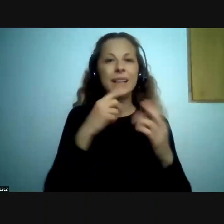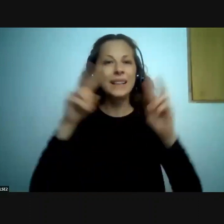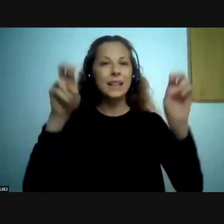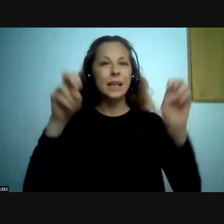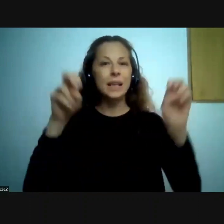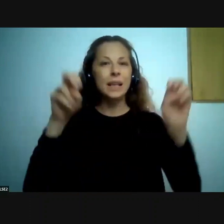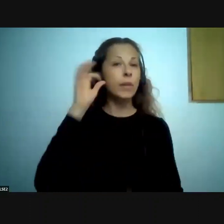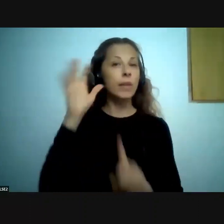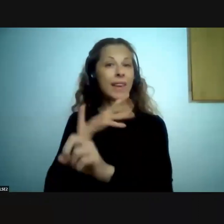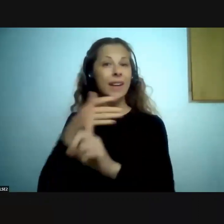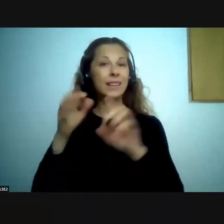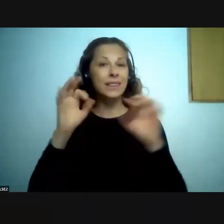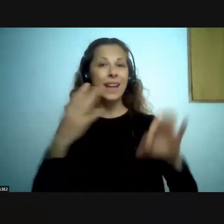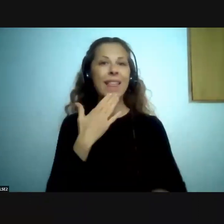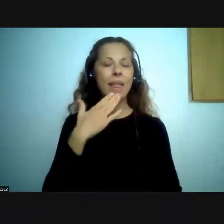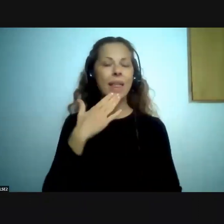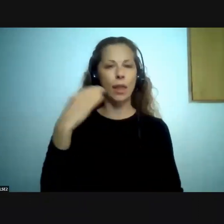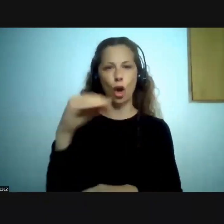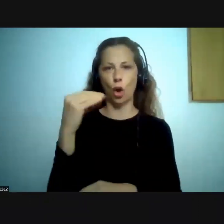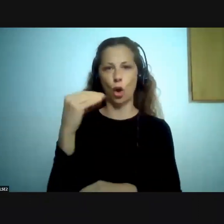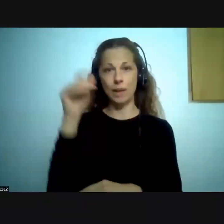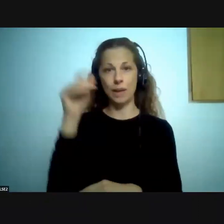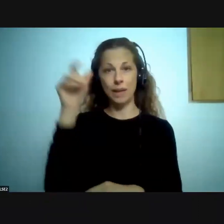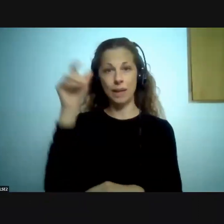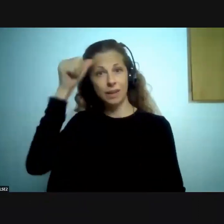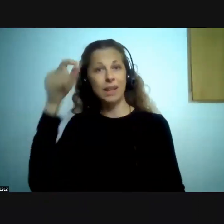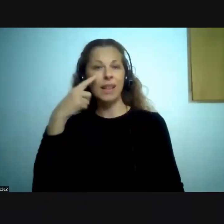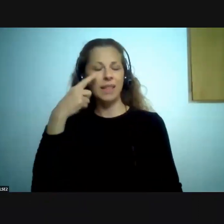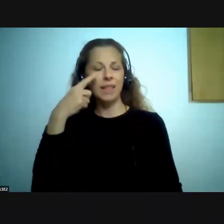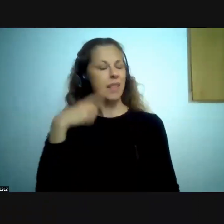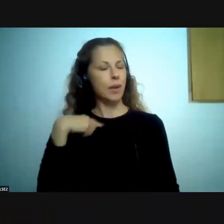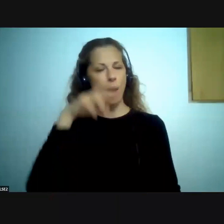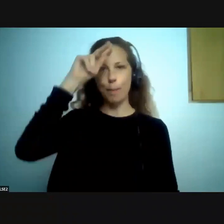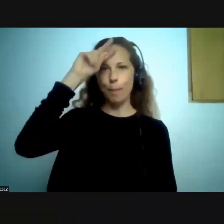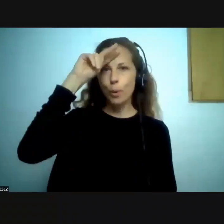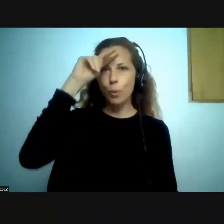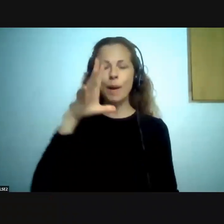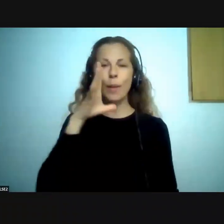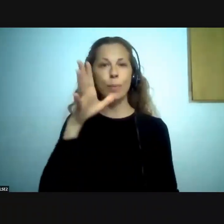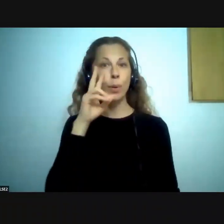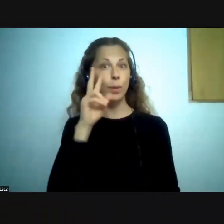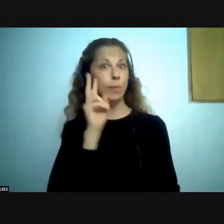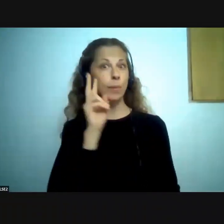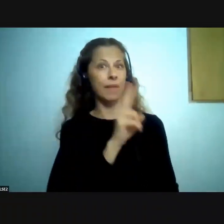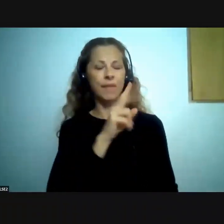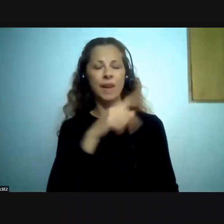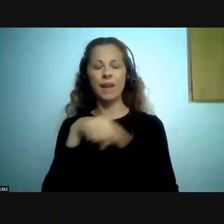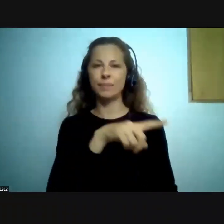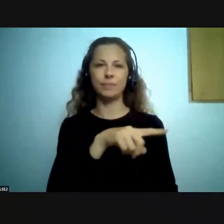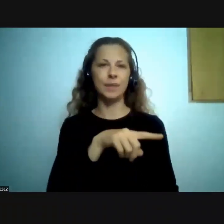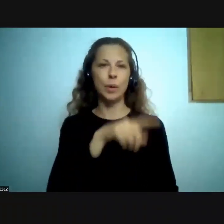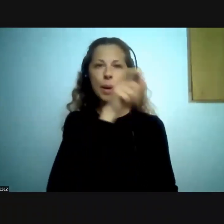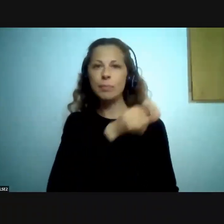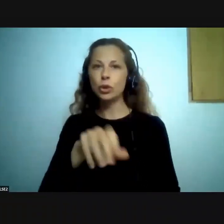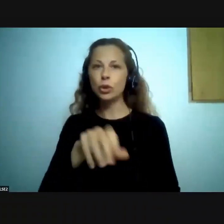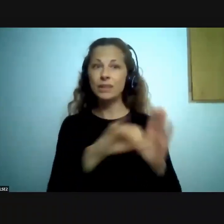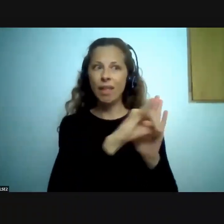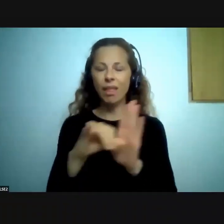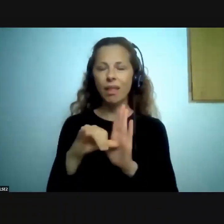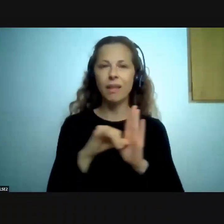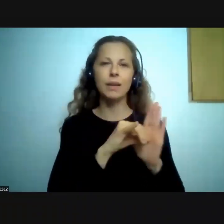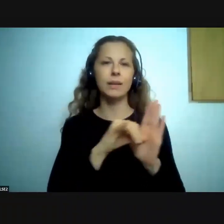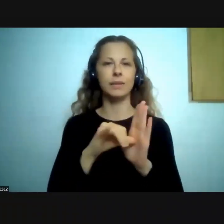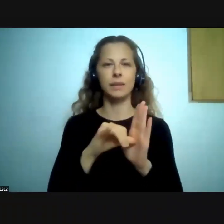joven. Este espectador dice que le preocupa mucho porque cada vez más gente joven que tengo alrededor en mi entorno